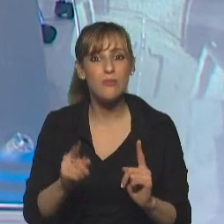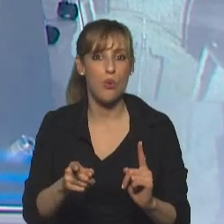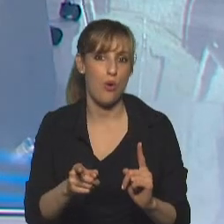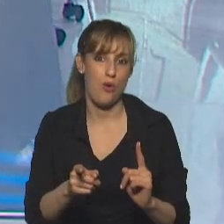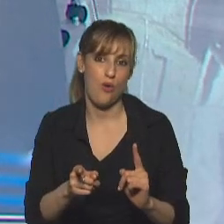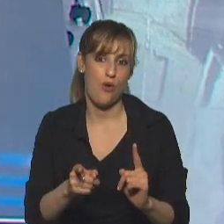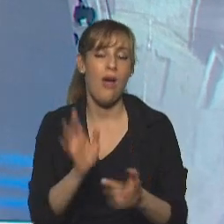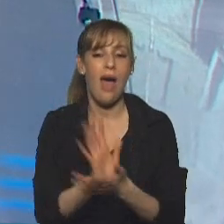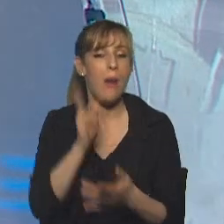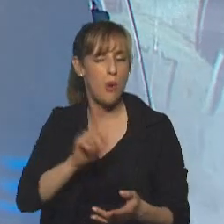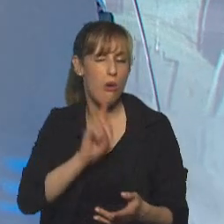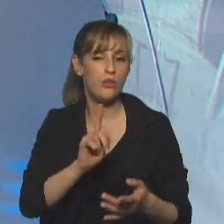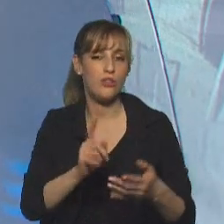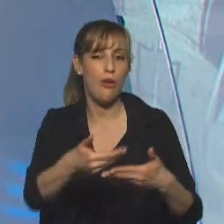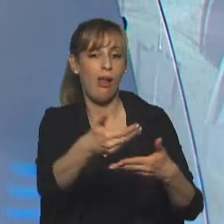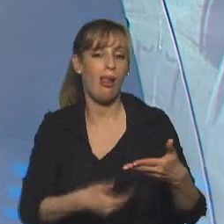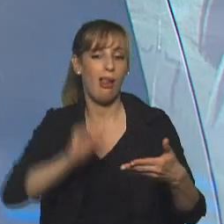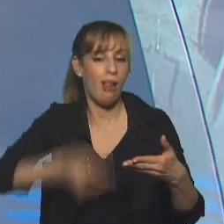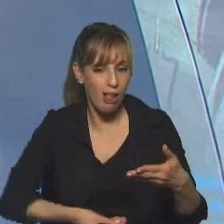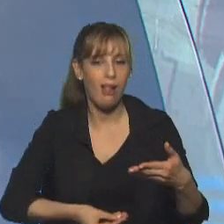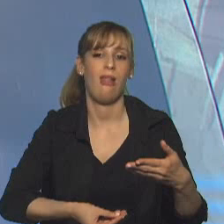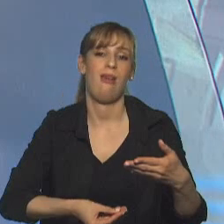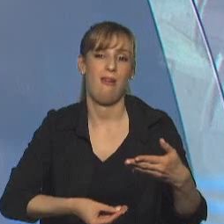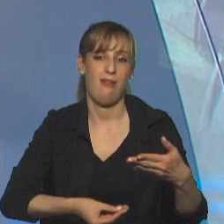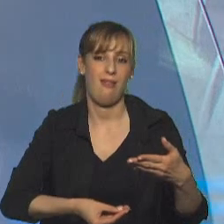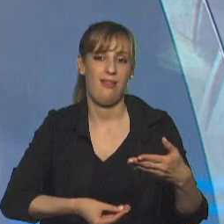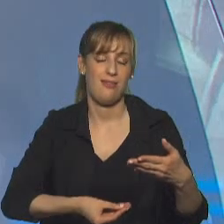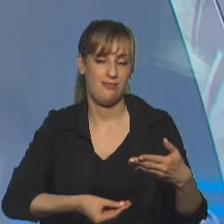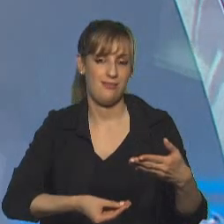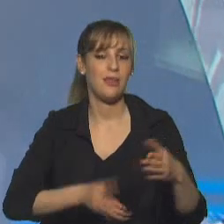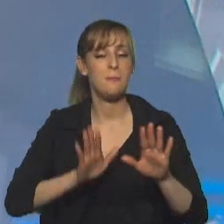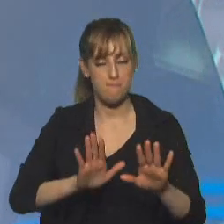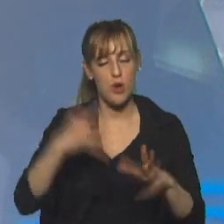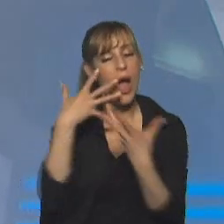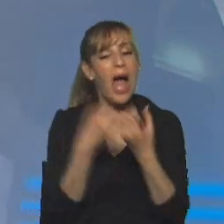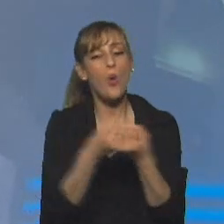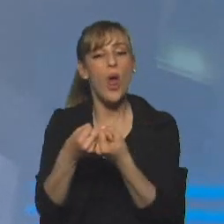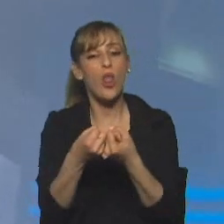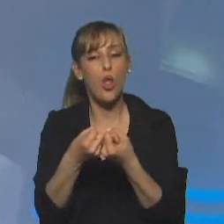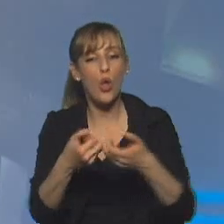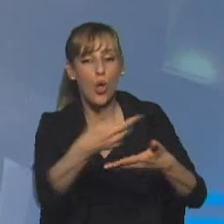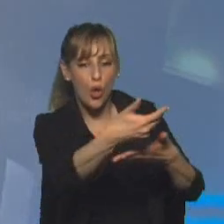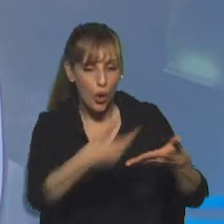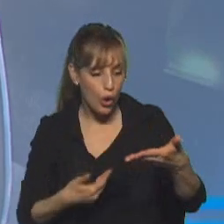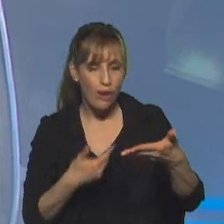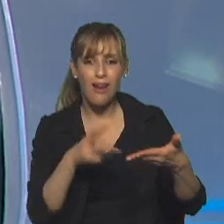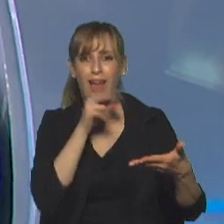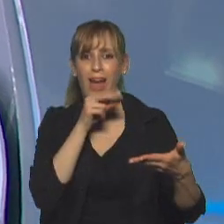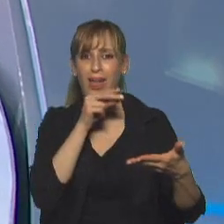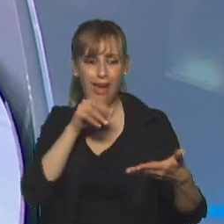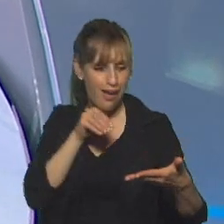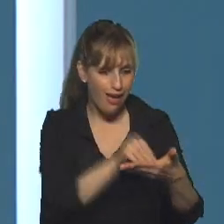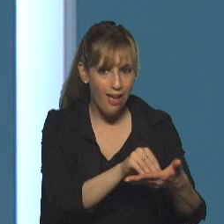mantener la constitución de Pinochet. ¿Por qué lo digo? Es un acuerdo que primero no contemplaba financiamiento estatal para las